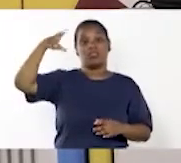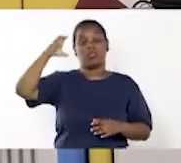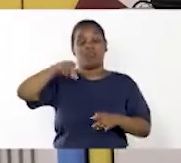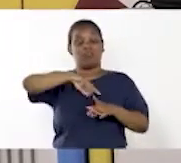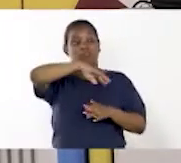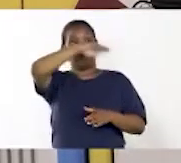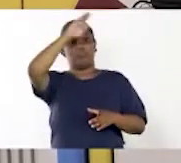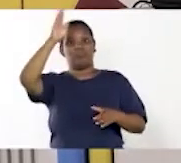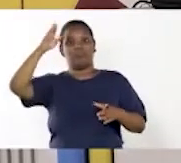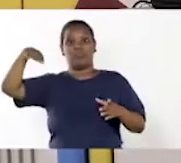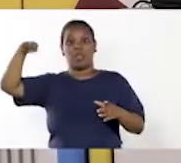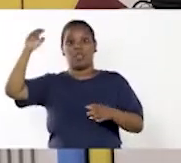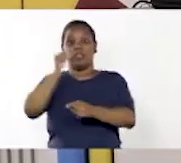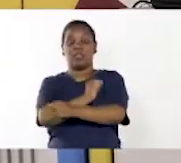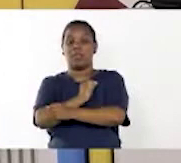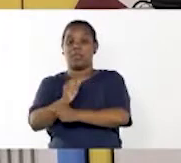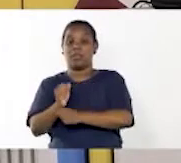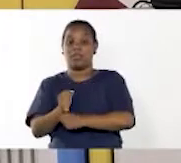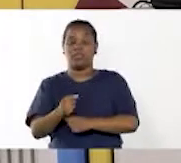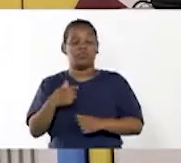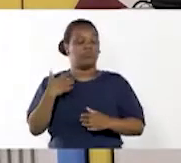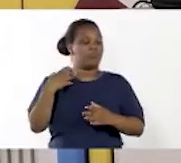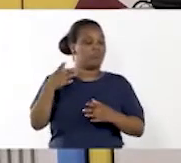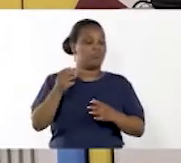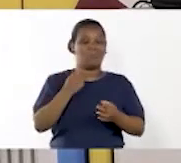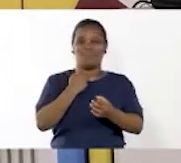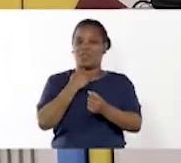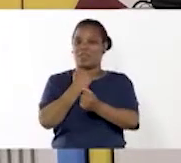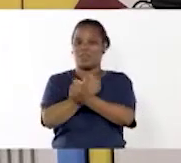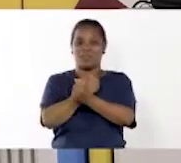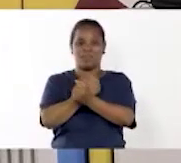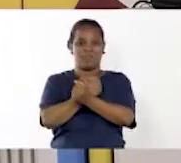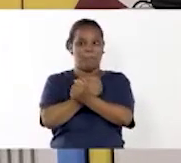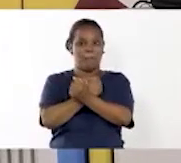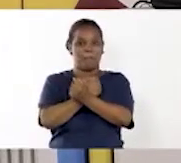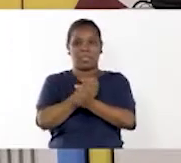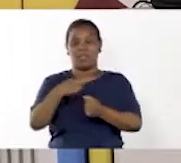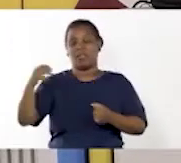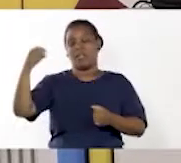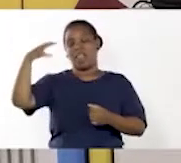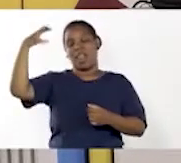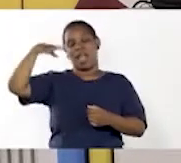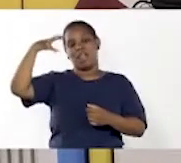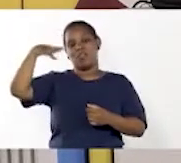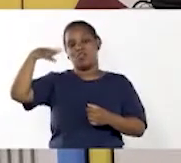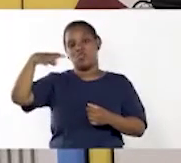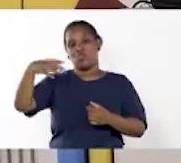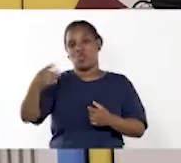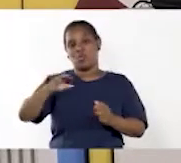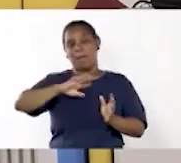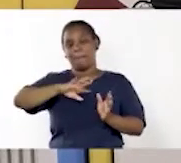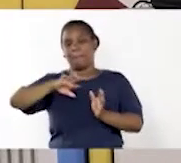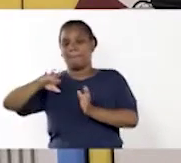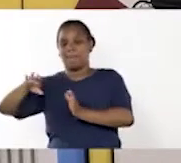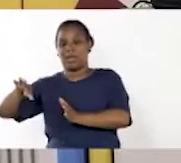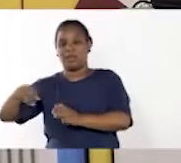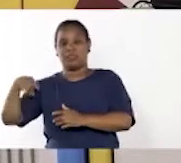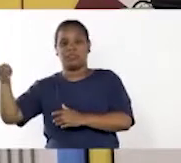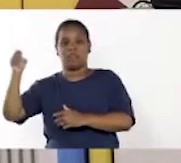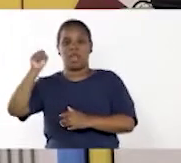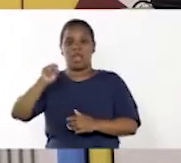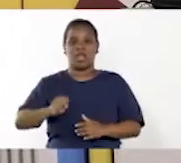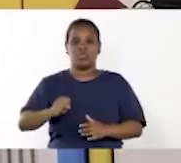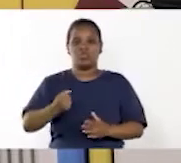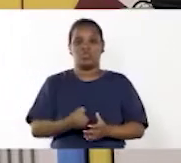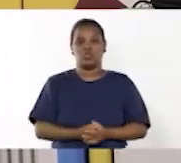montañas impiden que las lluvias pasen al sur. El viento sube a determinada altura, se precipita, zona